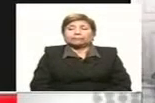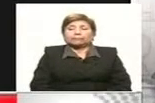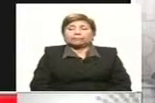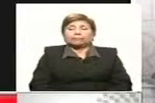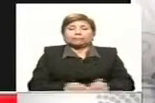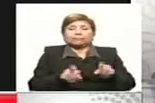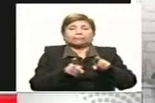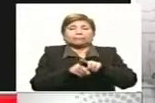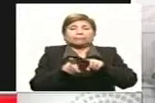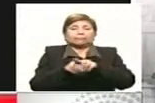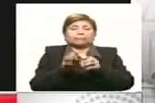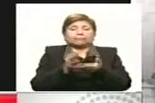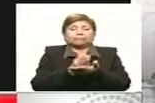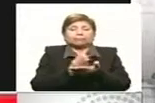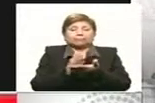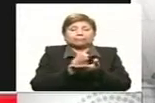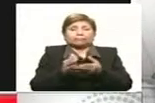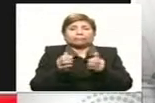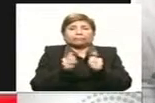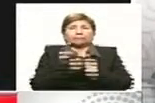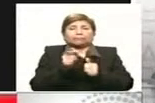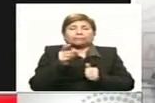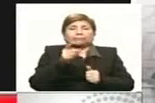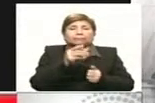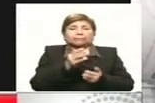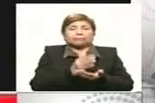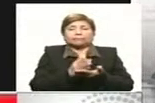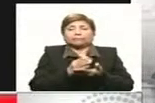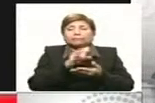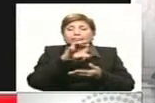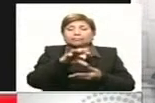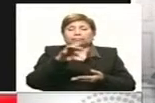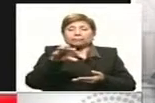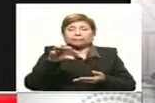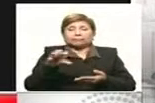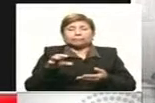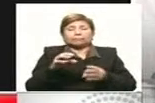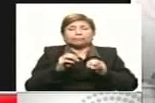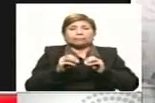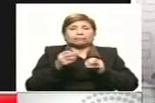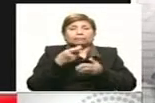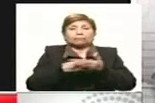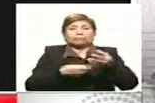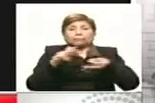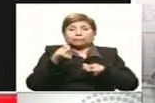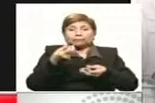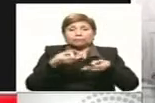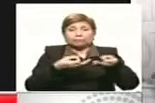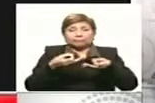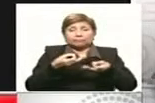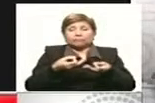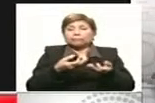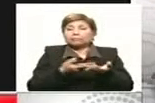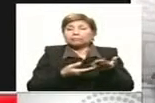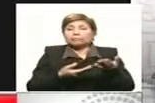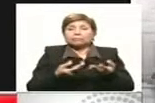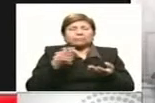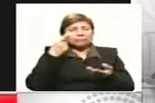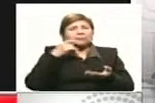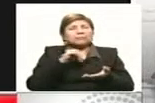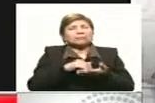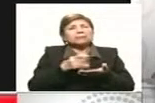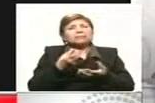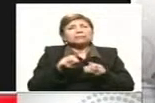También compartir con ustedes que esta distribución, ¿no? Esta distribución del presupuesto está para el componente